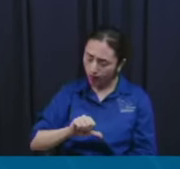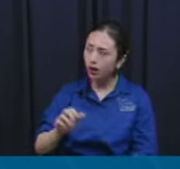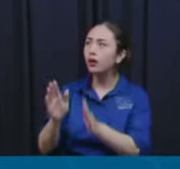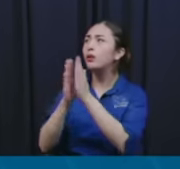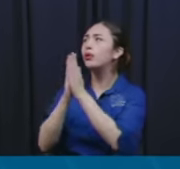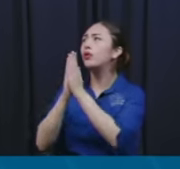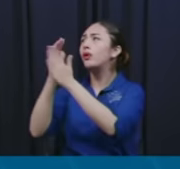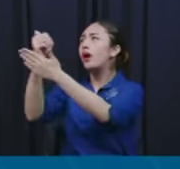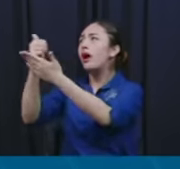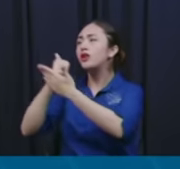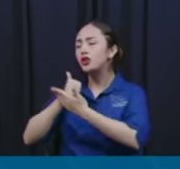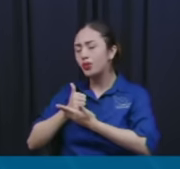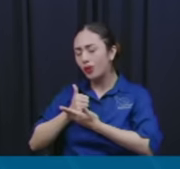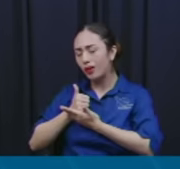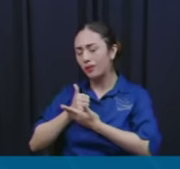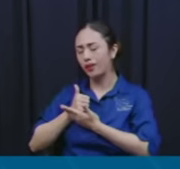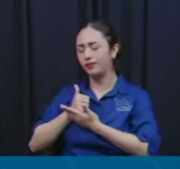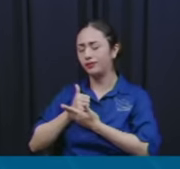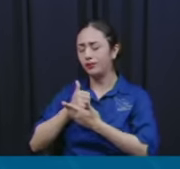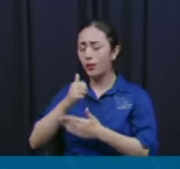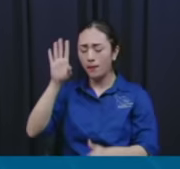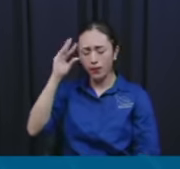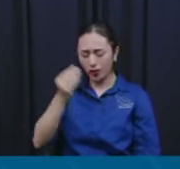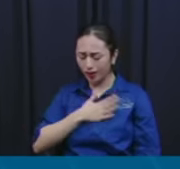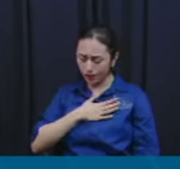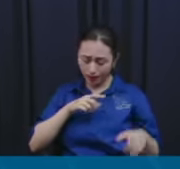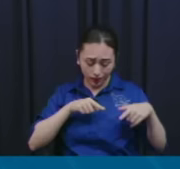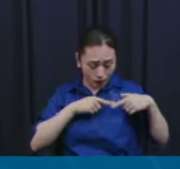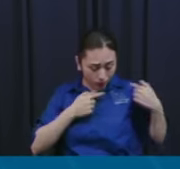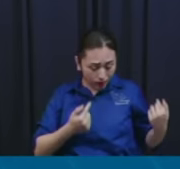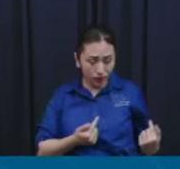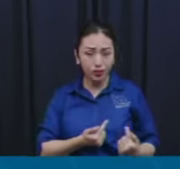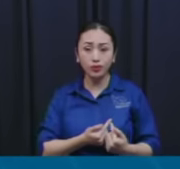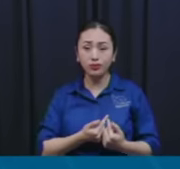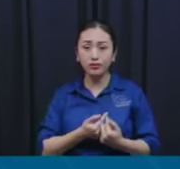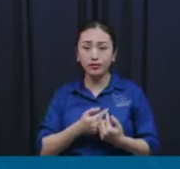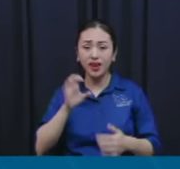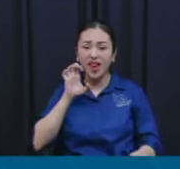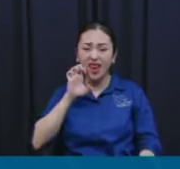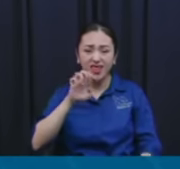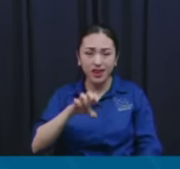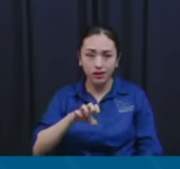por favor porque mi corazón A veces me engaña a mí mismo